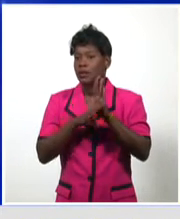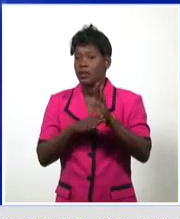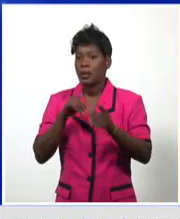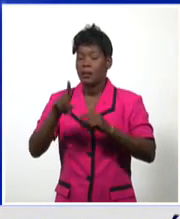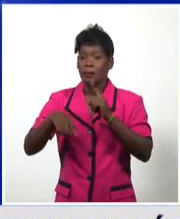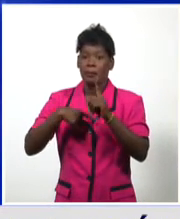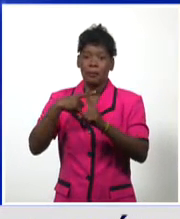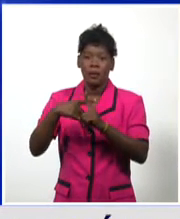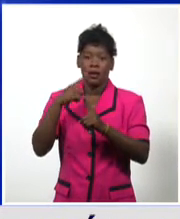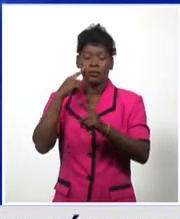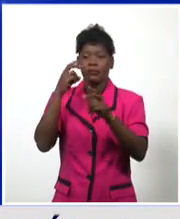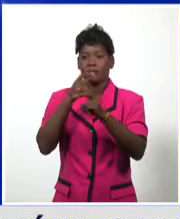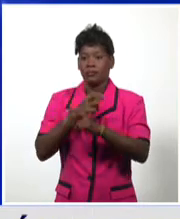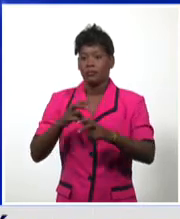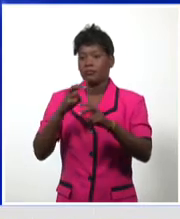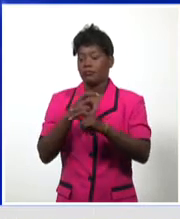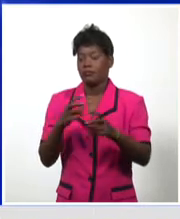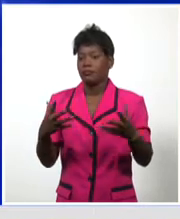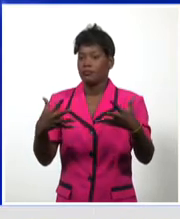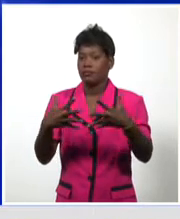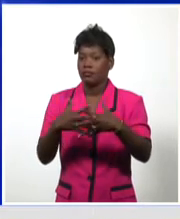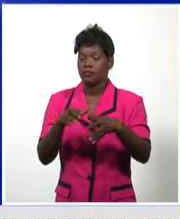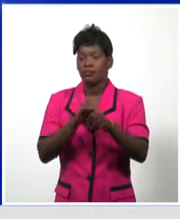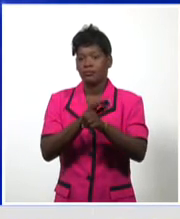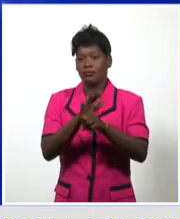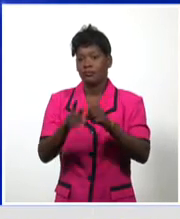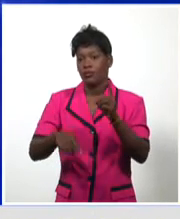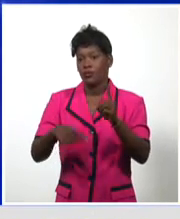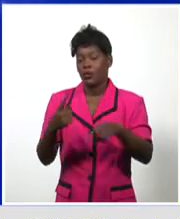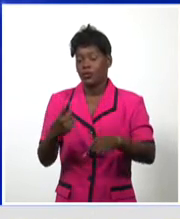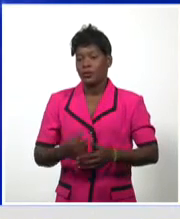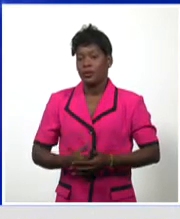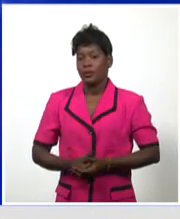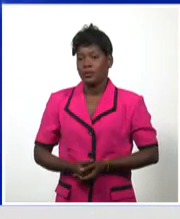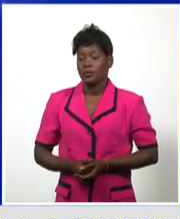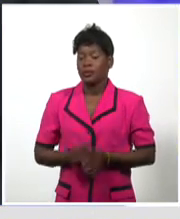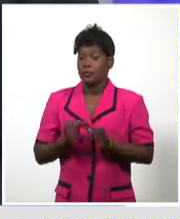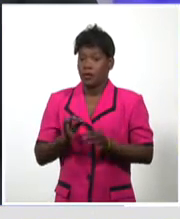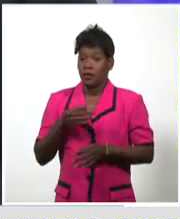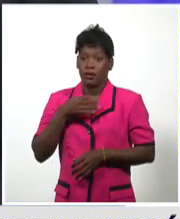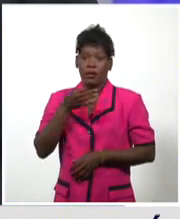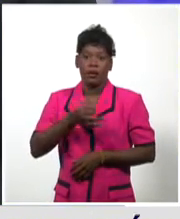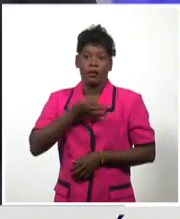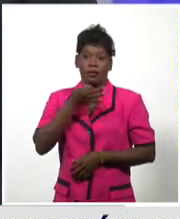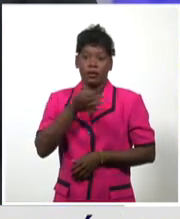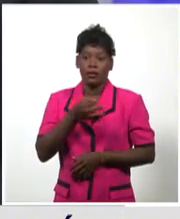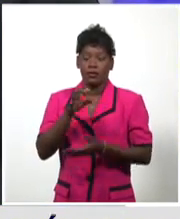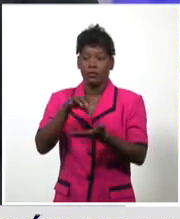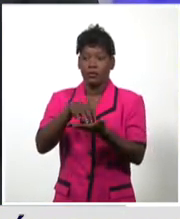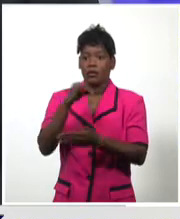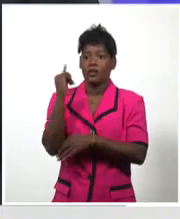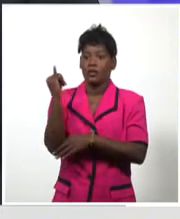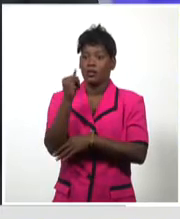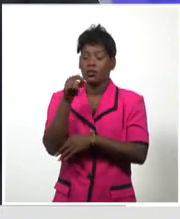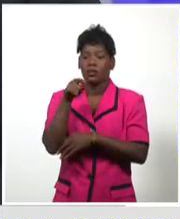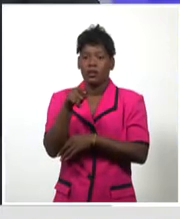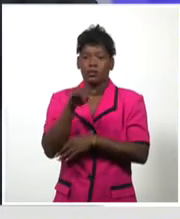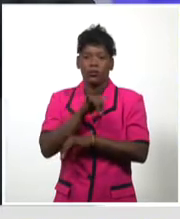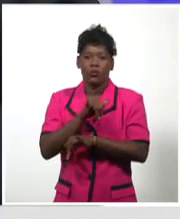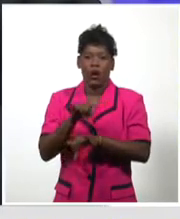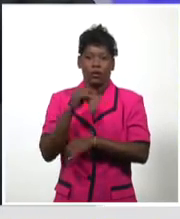se relacionan con el enfrentamiento a la COVID-19, doctor. Exactamente, como yo le explicaba, el instituto es todo un sistema nacional